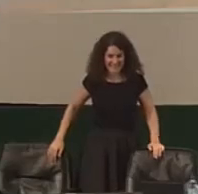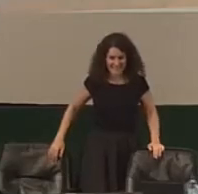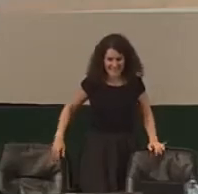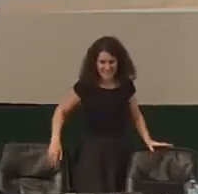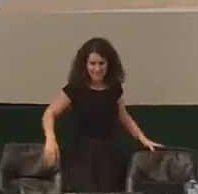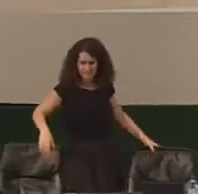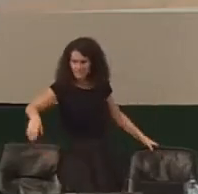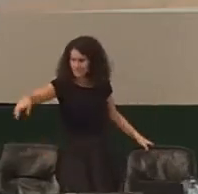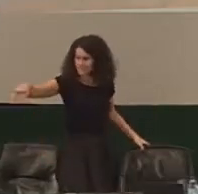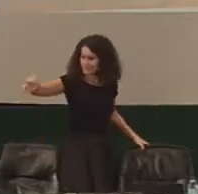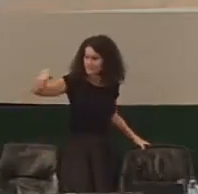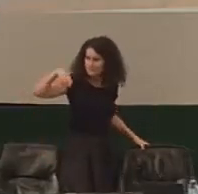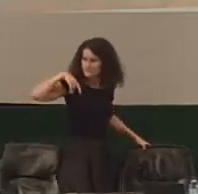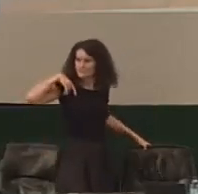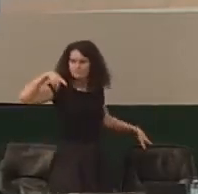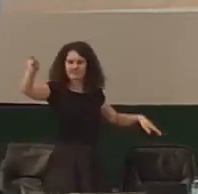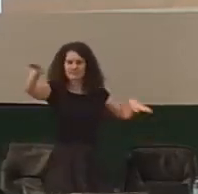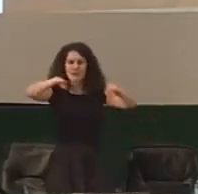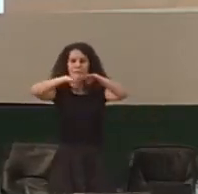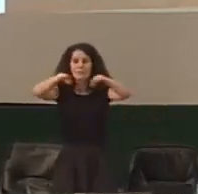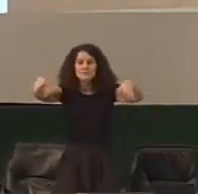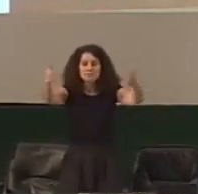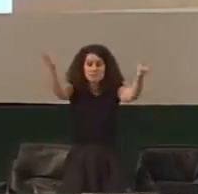Por favor, hola.